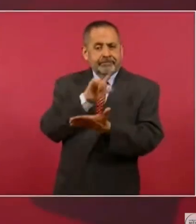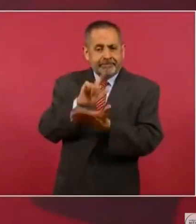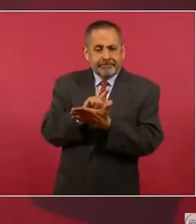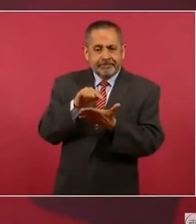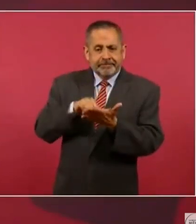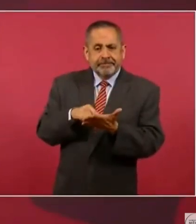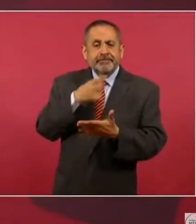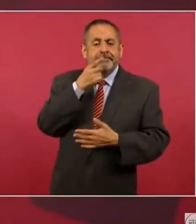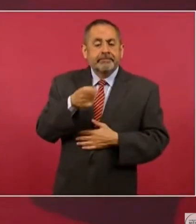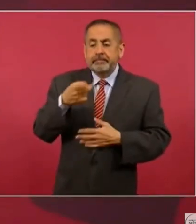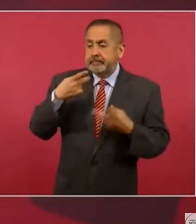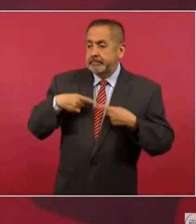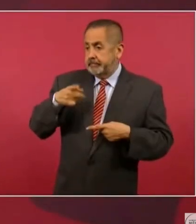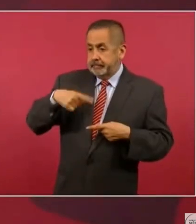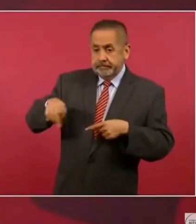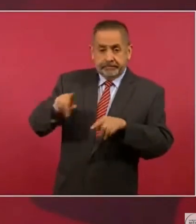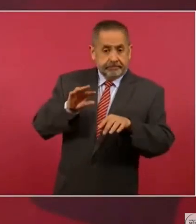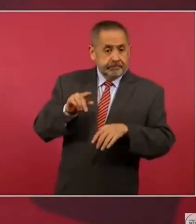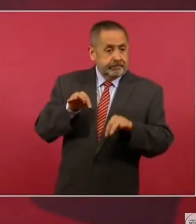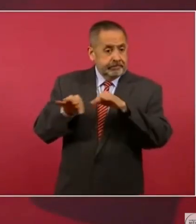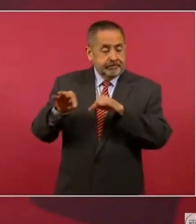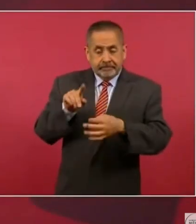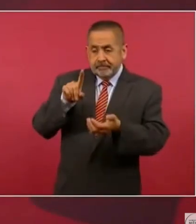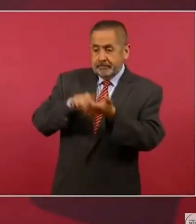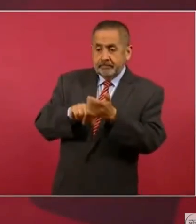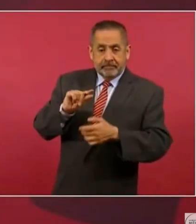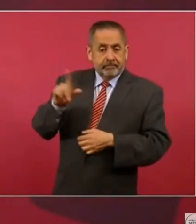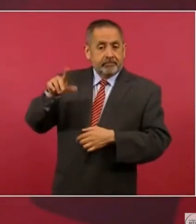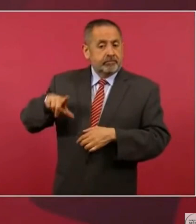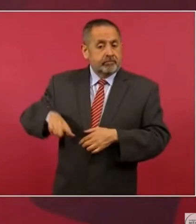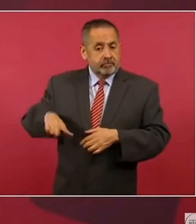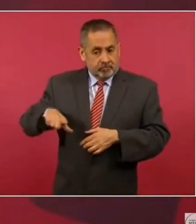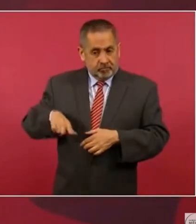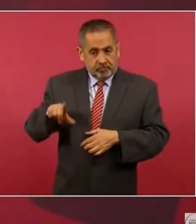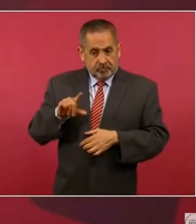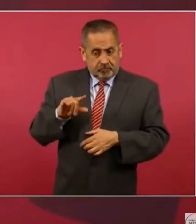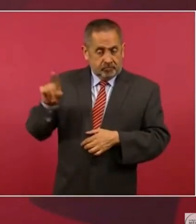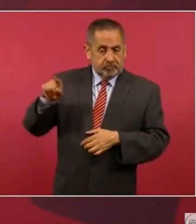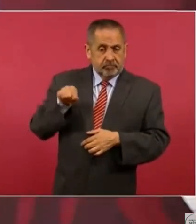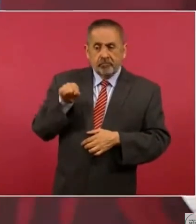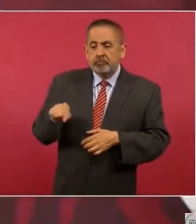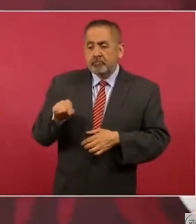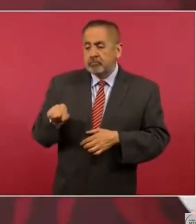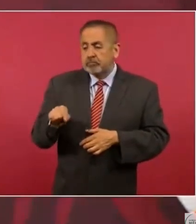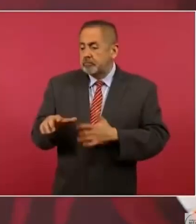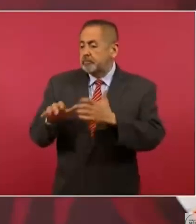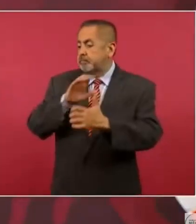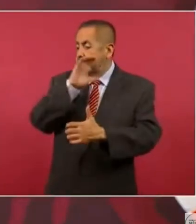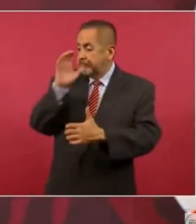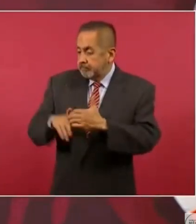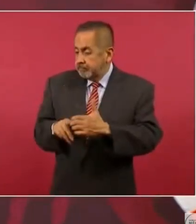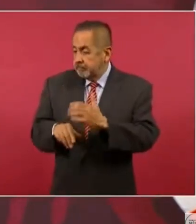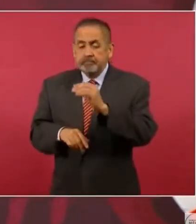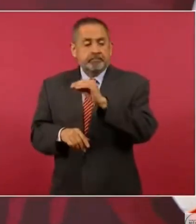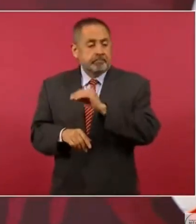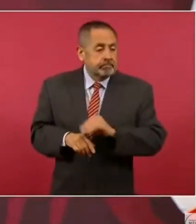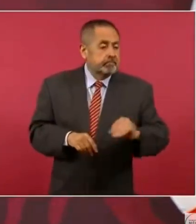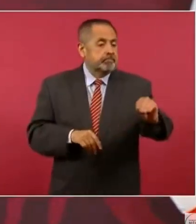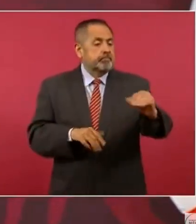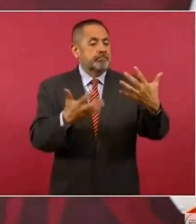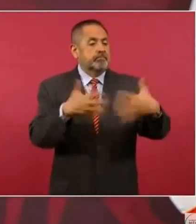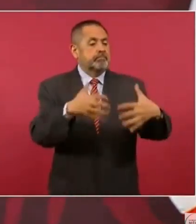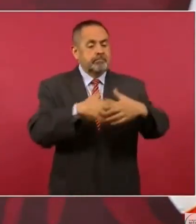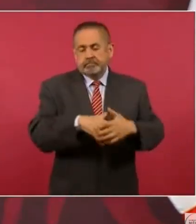un funcionario público no podía terminar su cargo y pasar a la